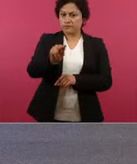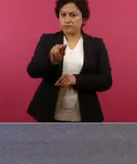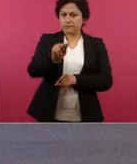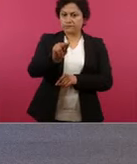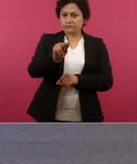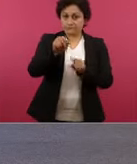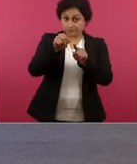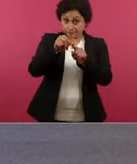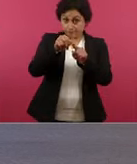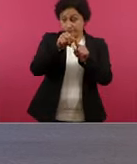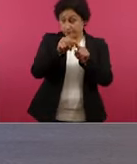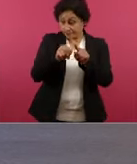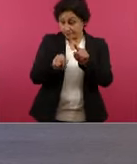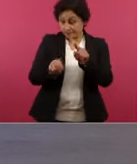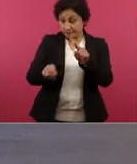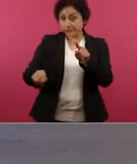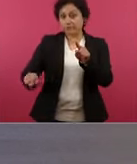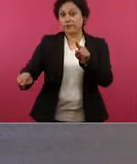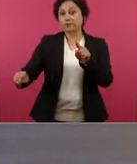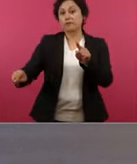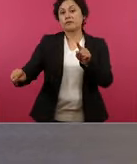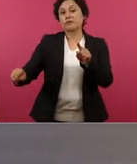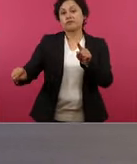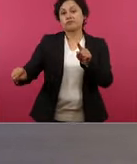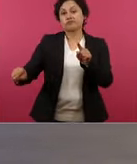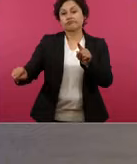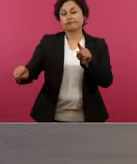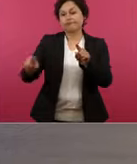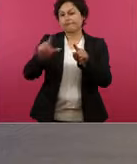pero de aquí a esto